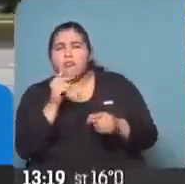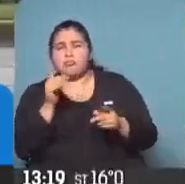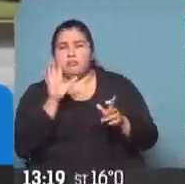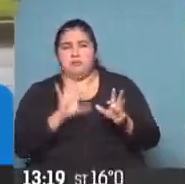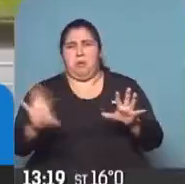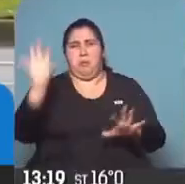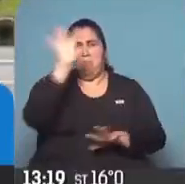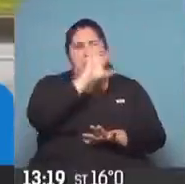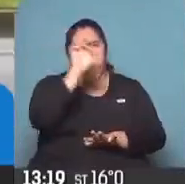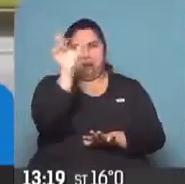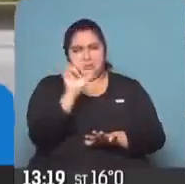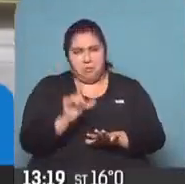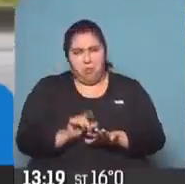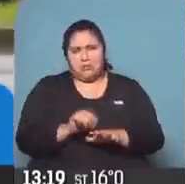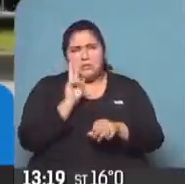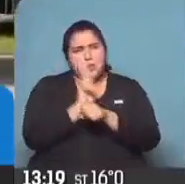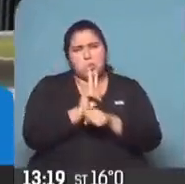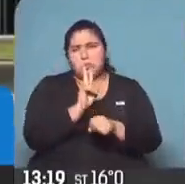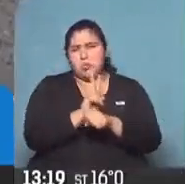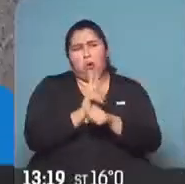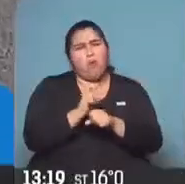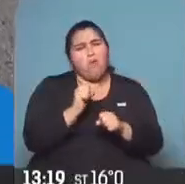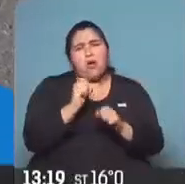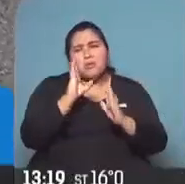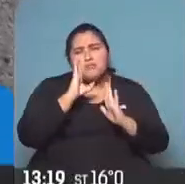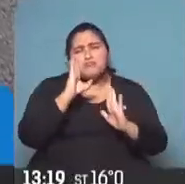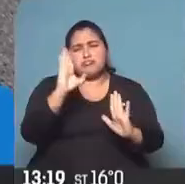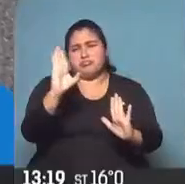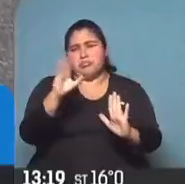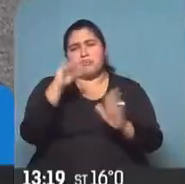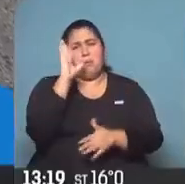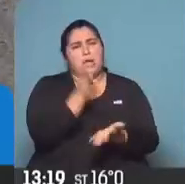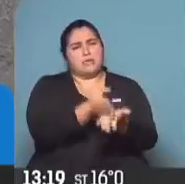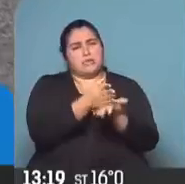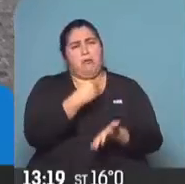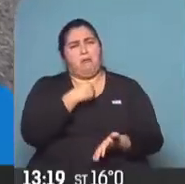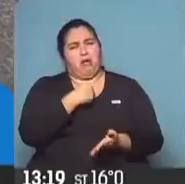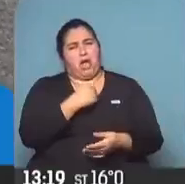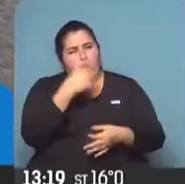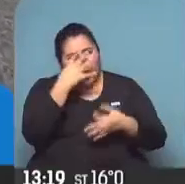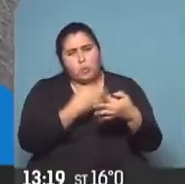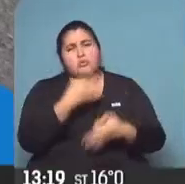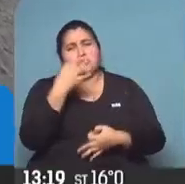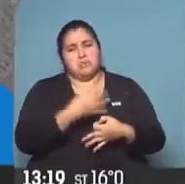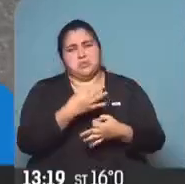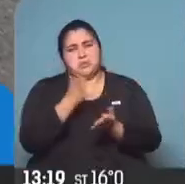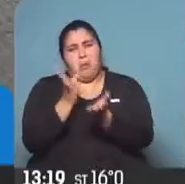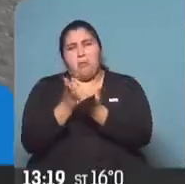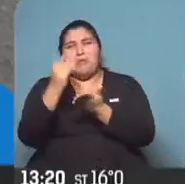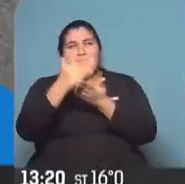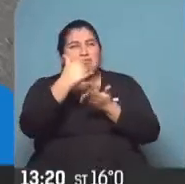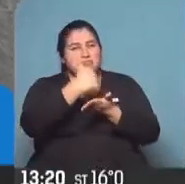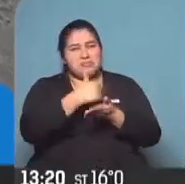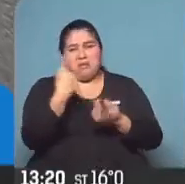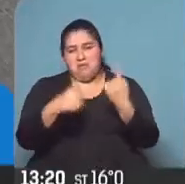de la patria que velan permanentemente ante la fuerza suprema de la primera publicidad todas las fronteras terrestres